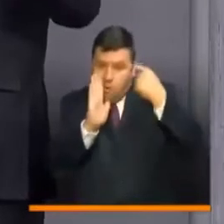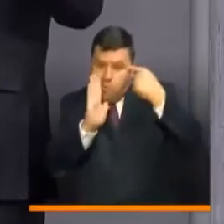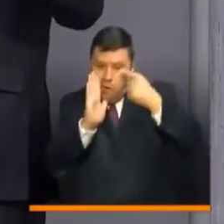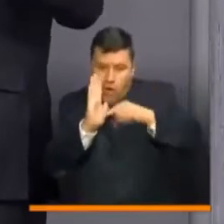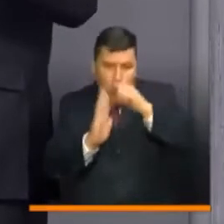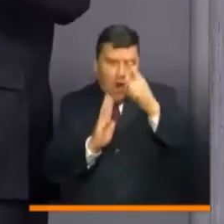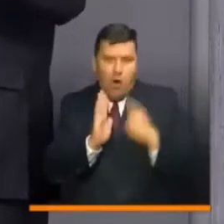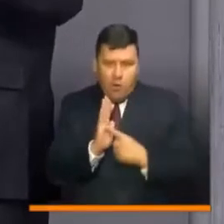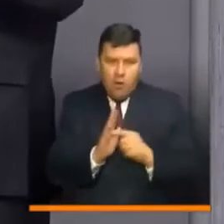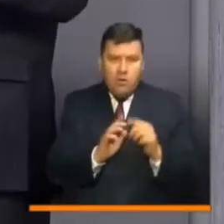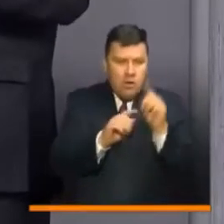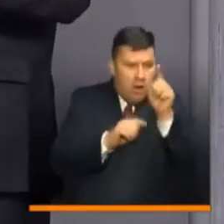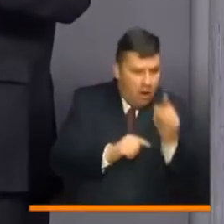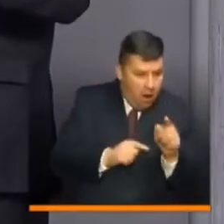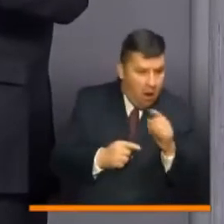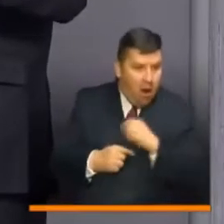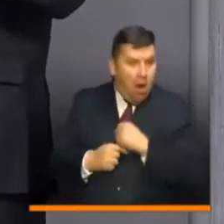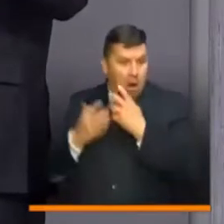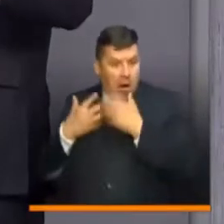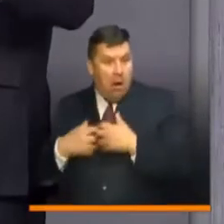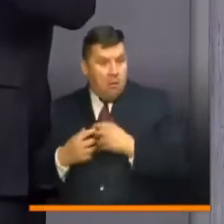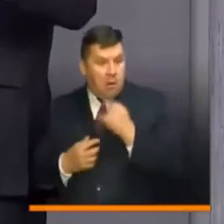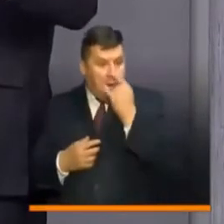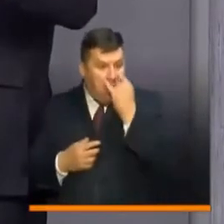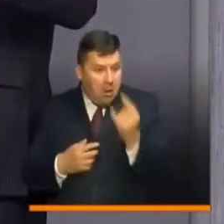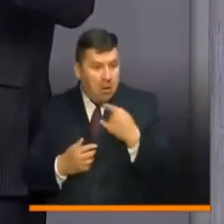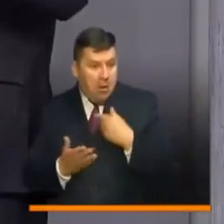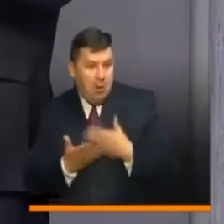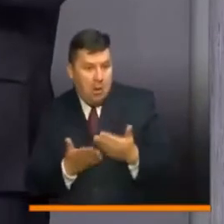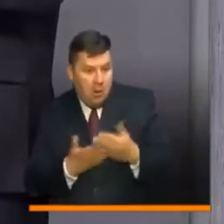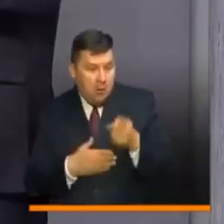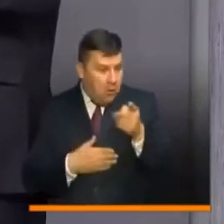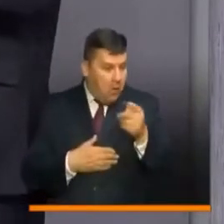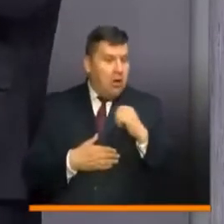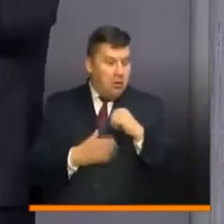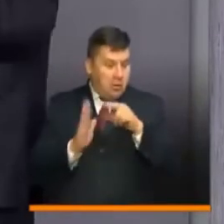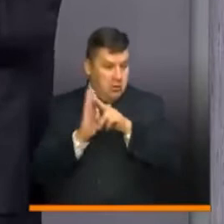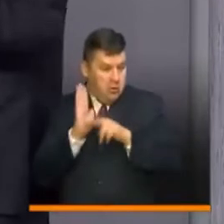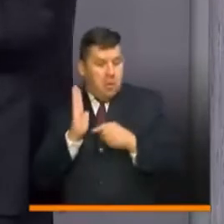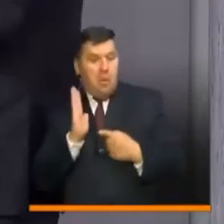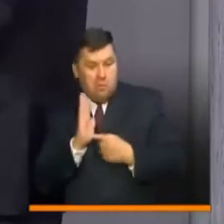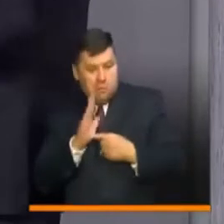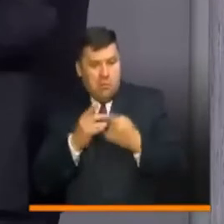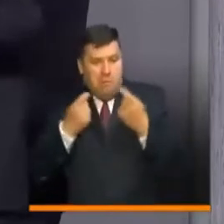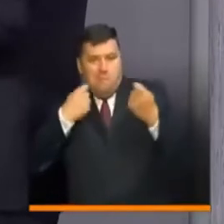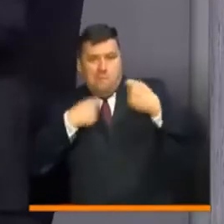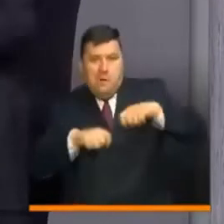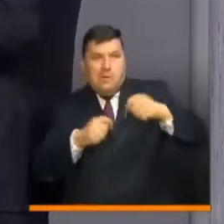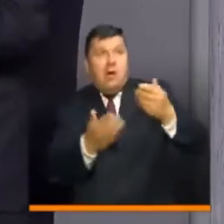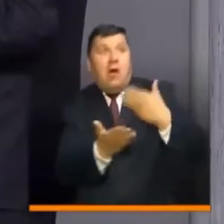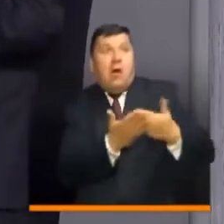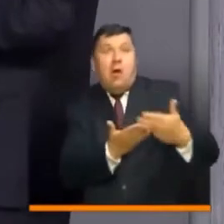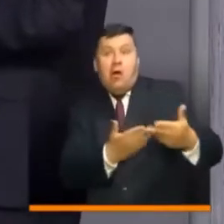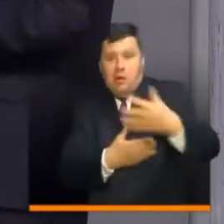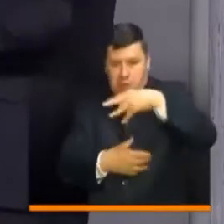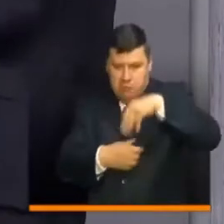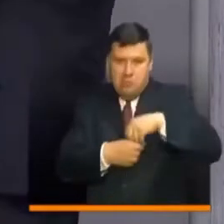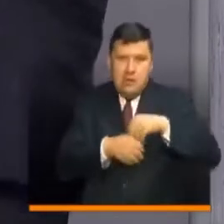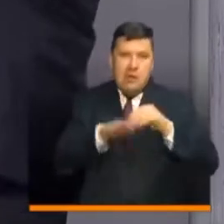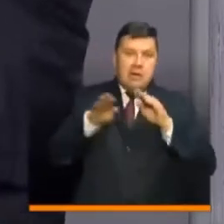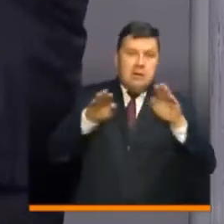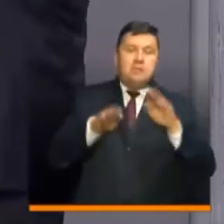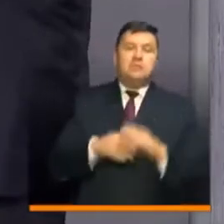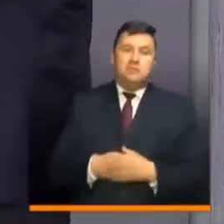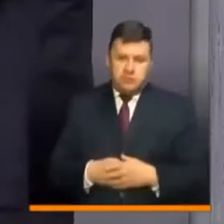webinars en donde han participado esos productores y esos oferentes nacionales e internacionales conociendo el contenido de la convocatoria